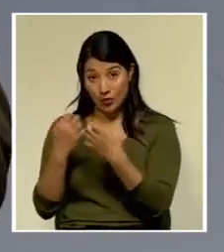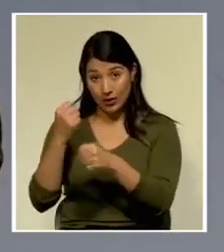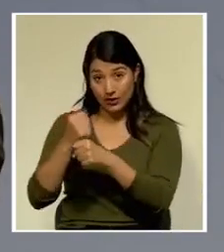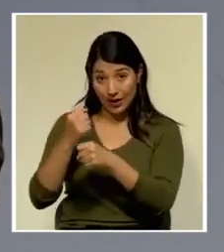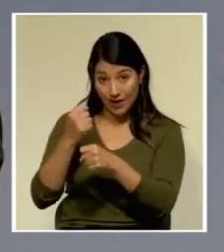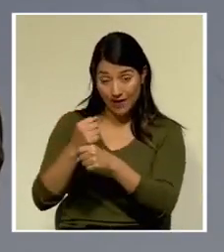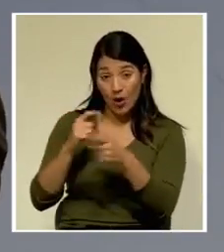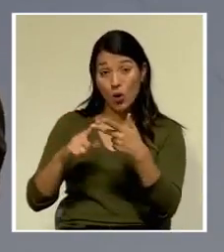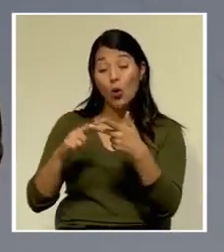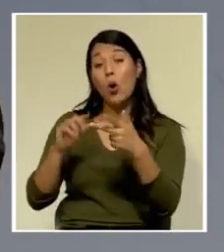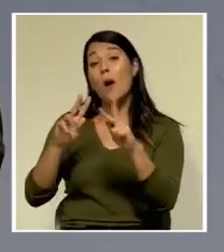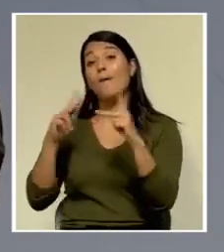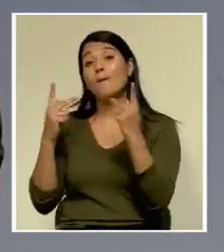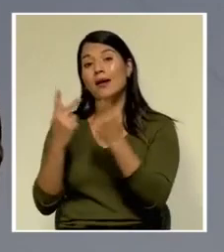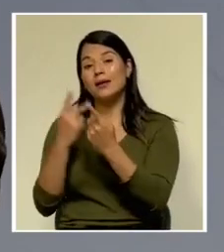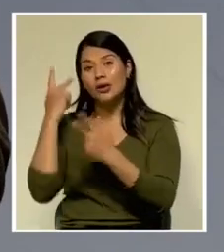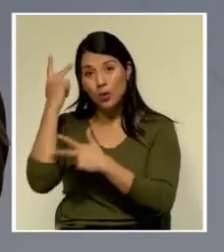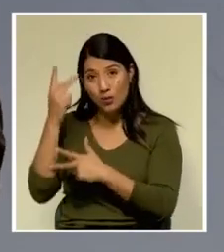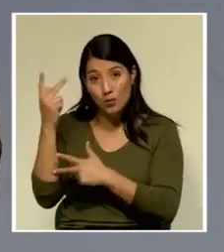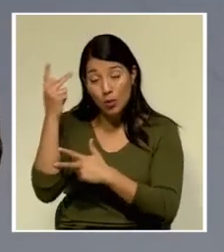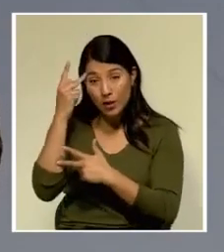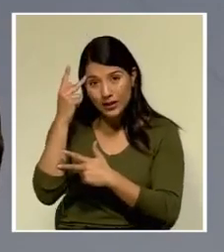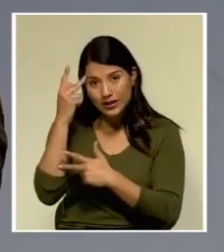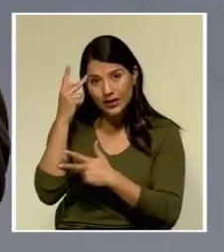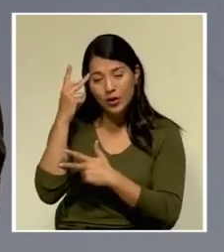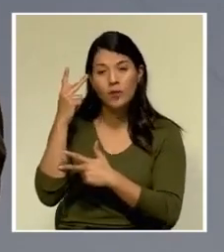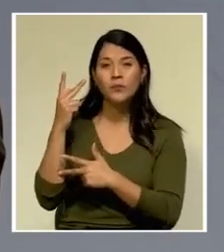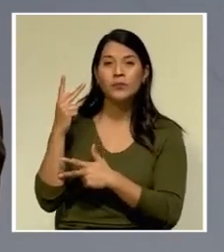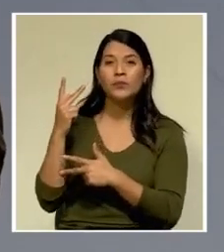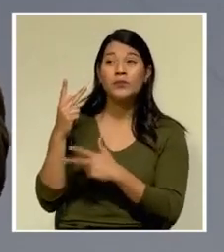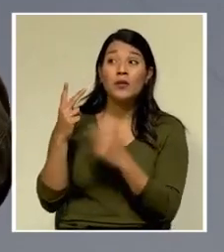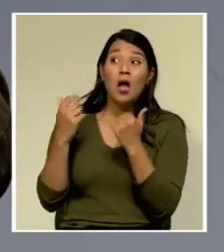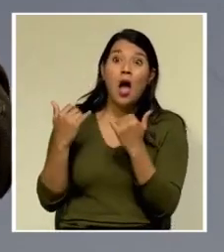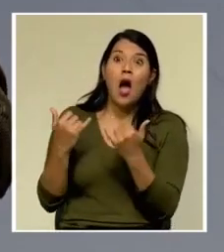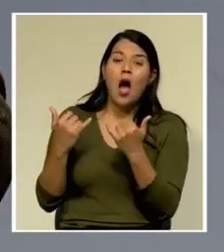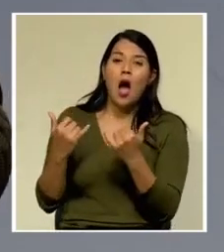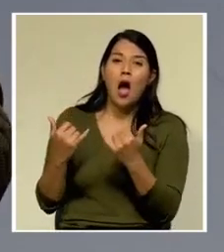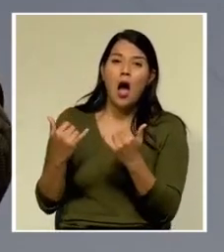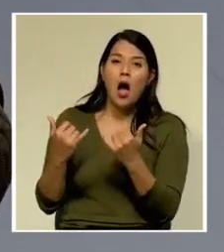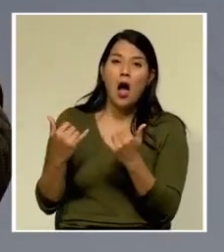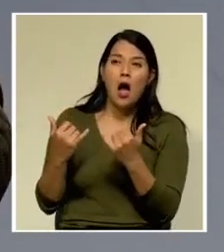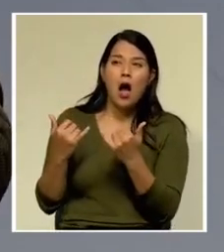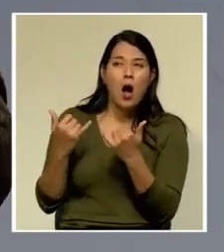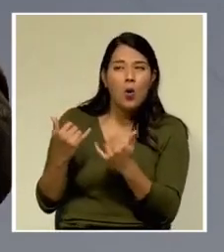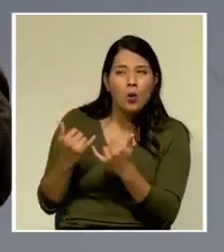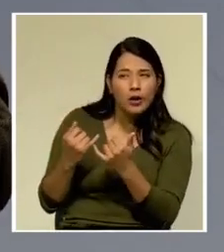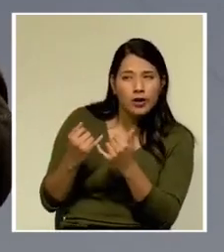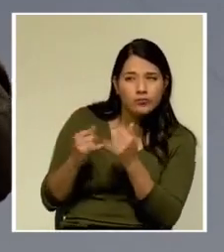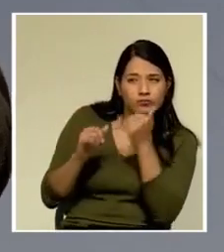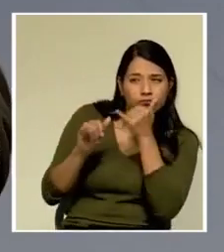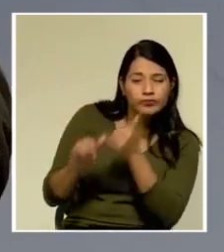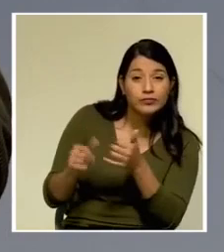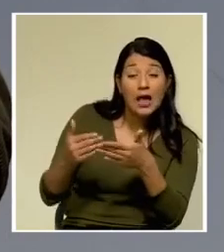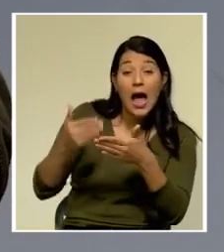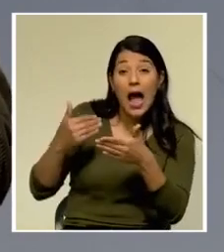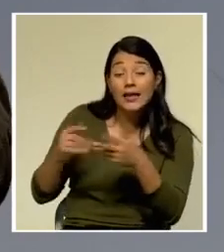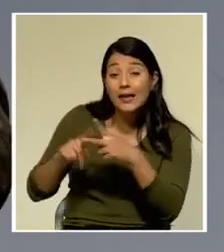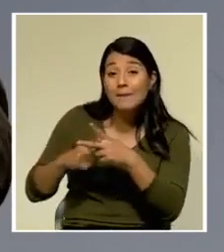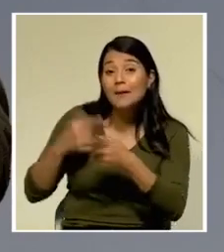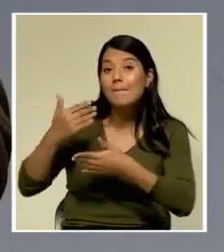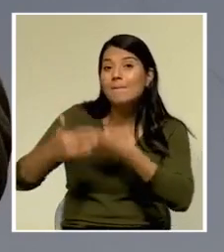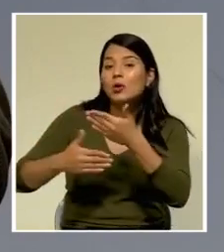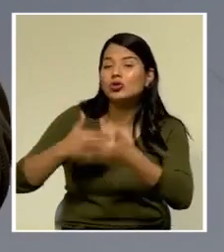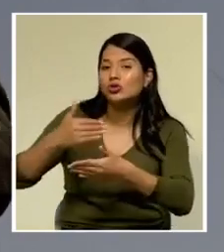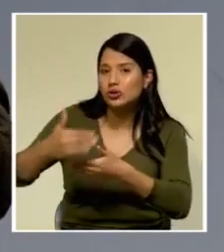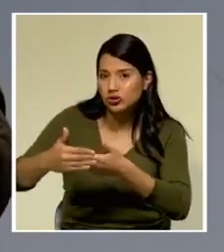político está viéndose interpelado antes del proceso electoral. A ver, hay que decirlo